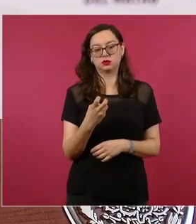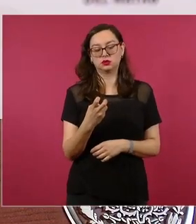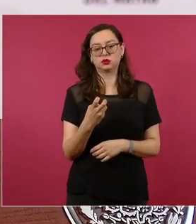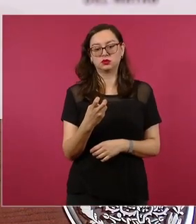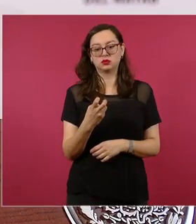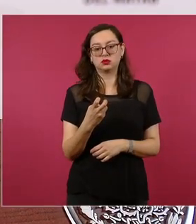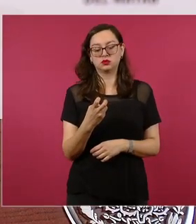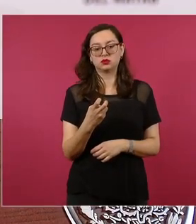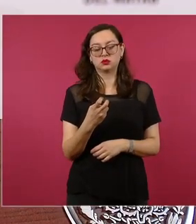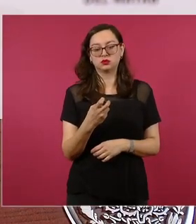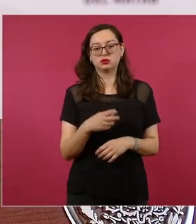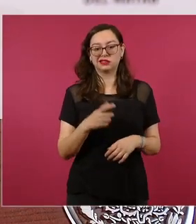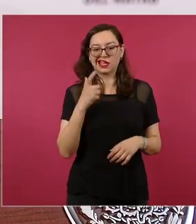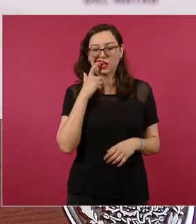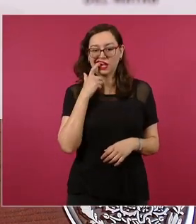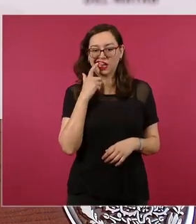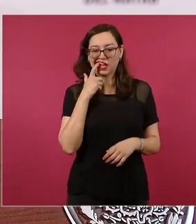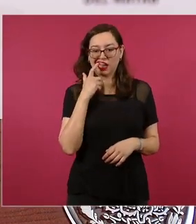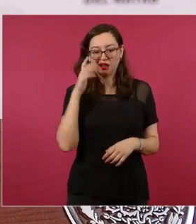buenas agarraderas